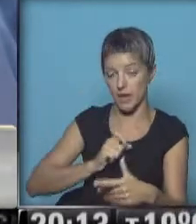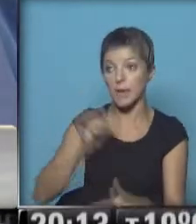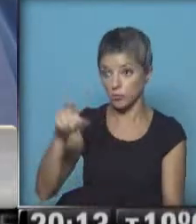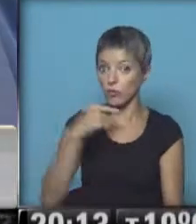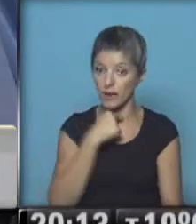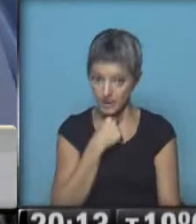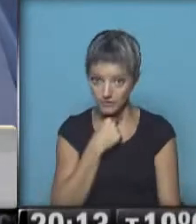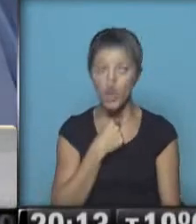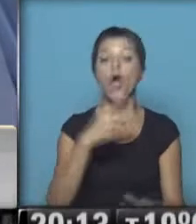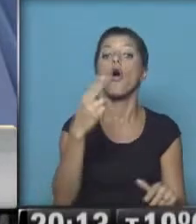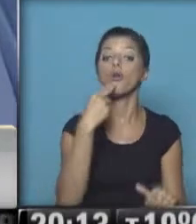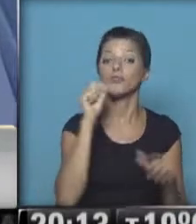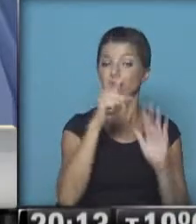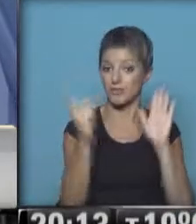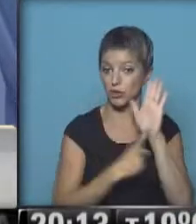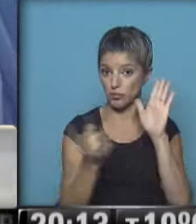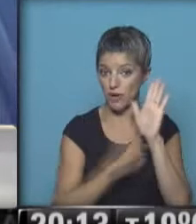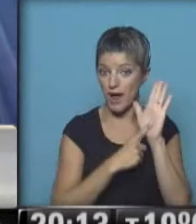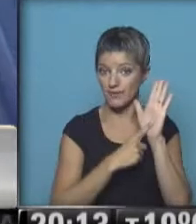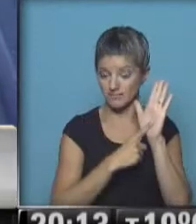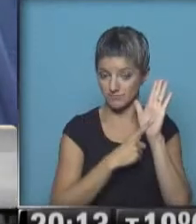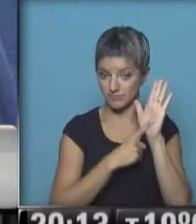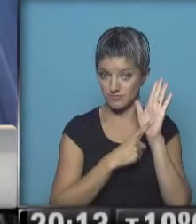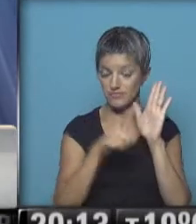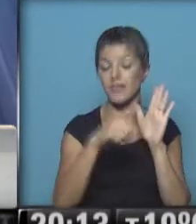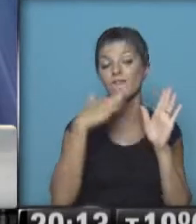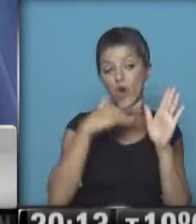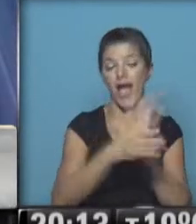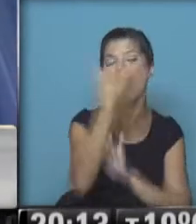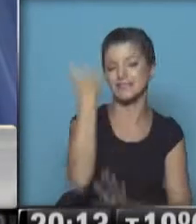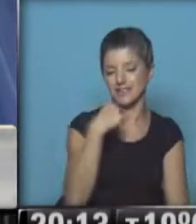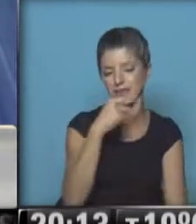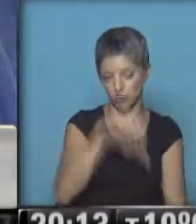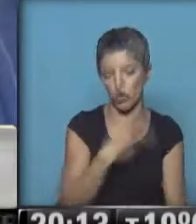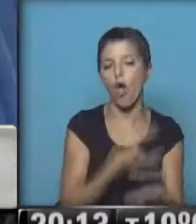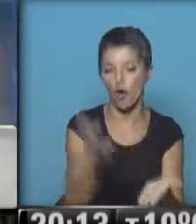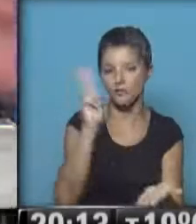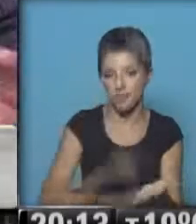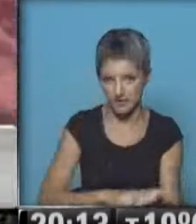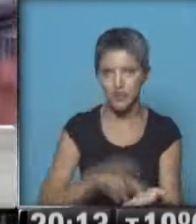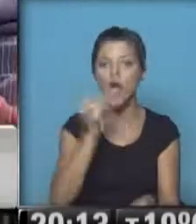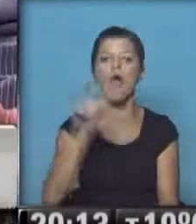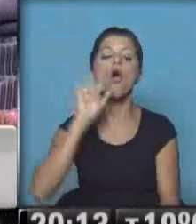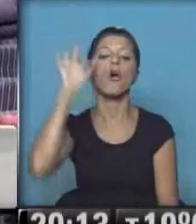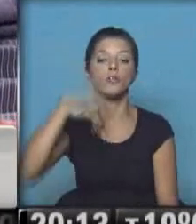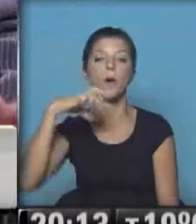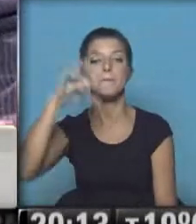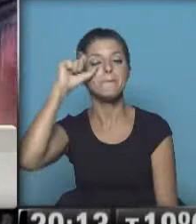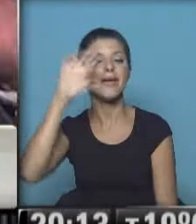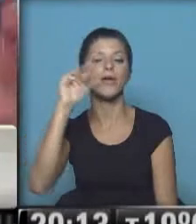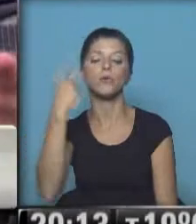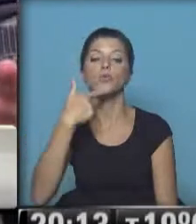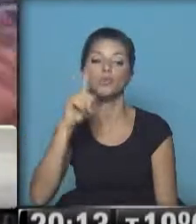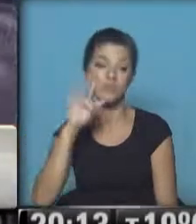los 11 de Boca, que ayer dijimos y hoy ratificamos, Orión, Peruzzi, Díaz,